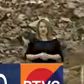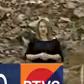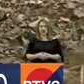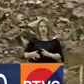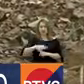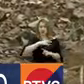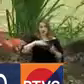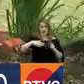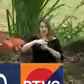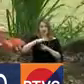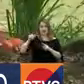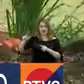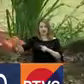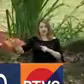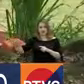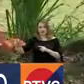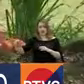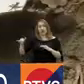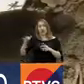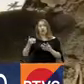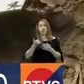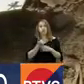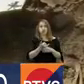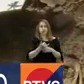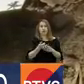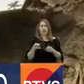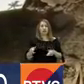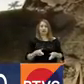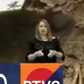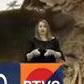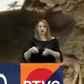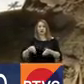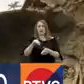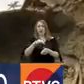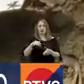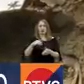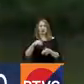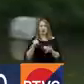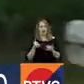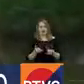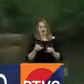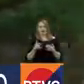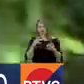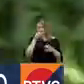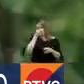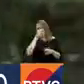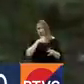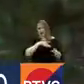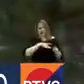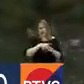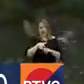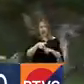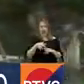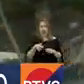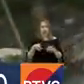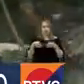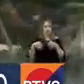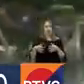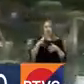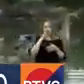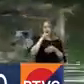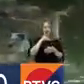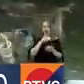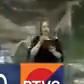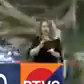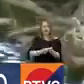el malecón a orillas del magdalena es ahora uno de los principales focos de contaminación e inseguridad de la capital